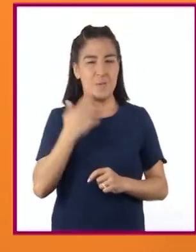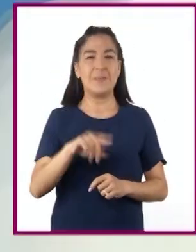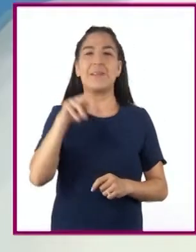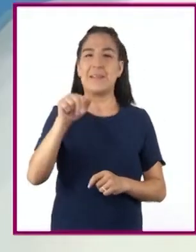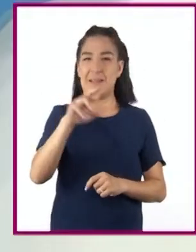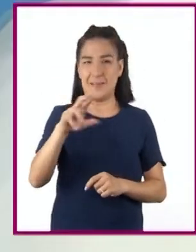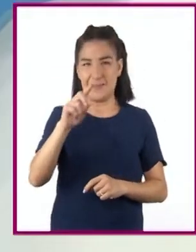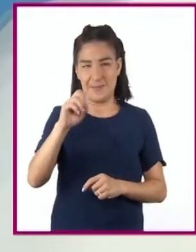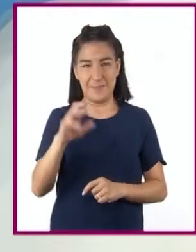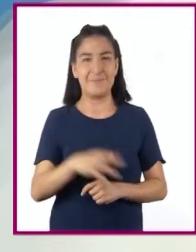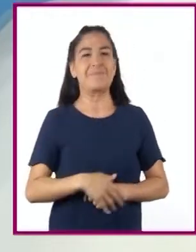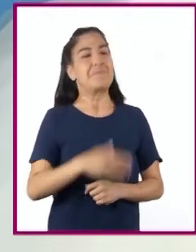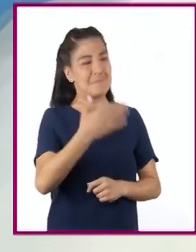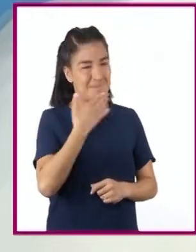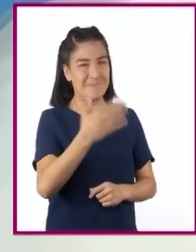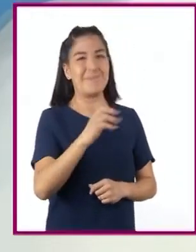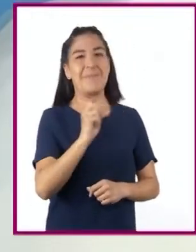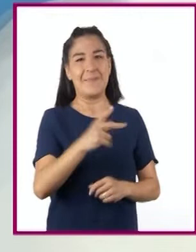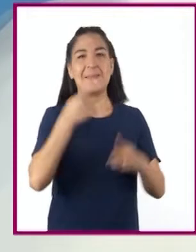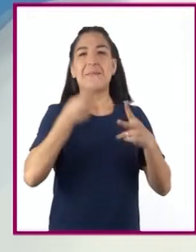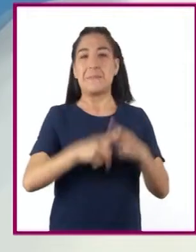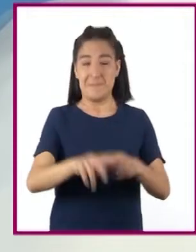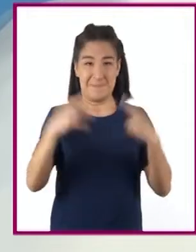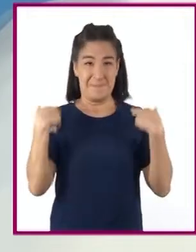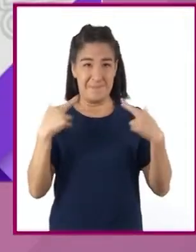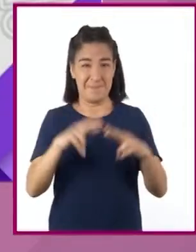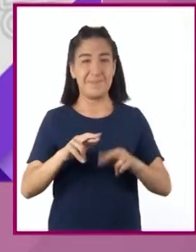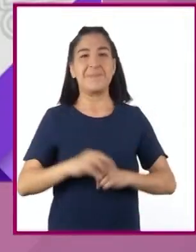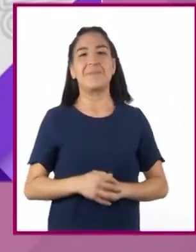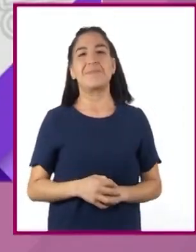narrador. Me parece perfecto. ¿Empezamos, maestra Guadalupe?